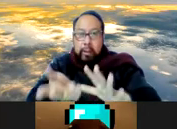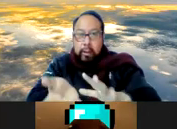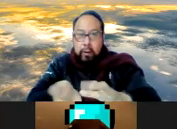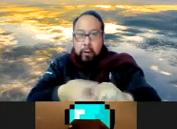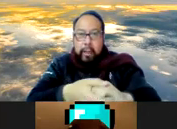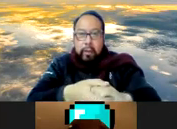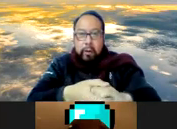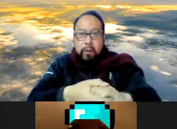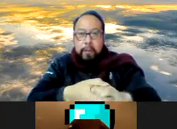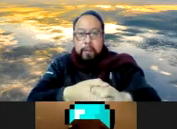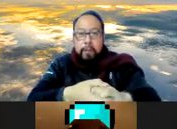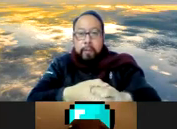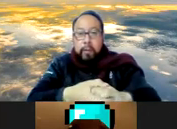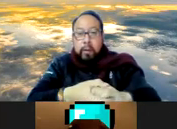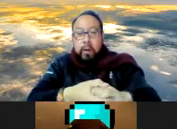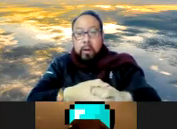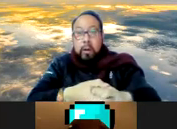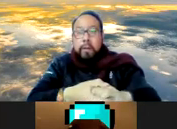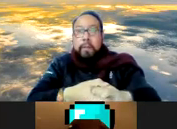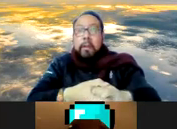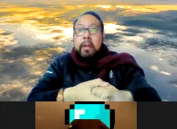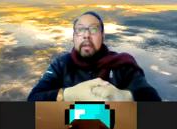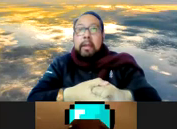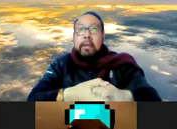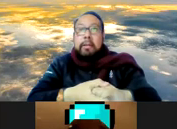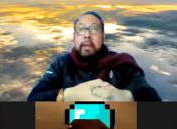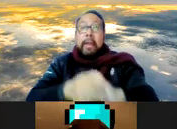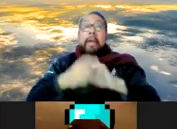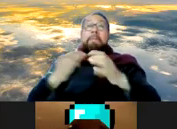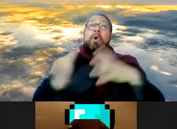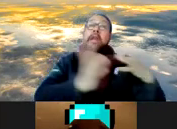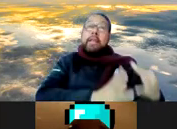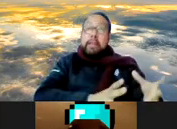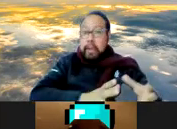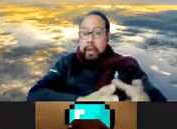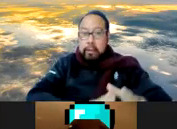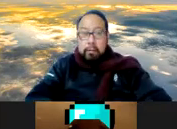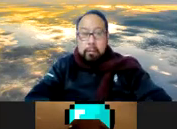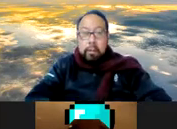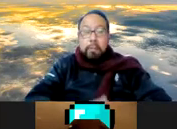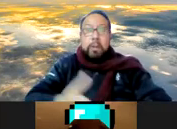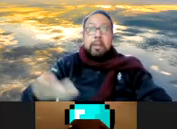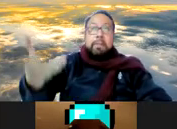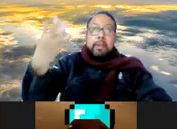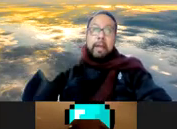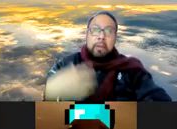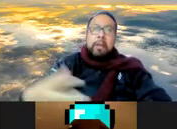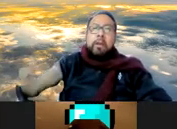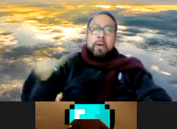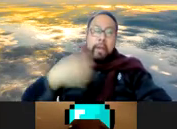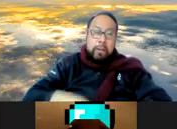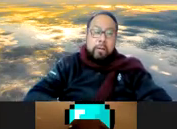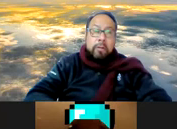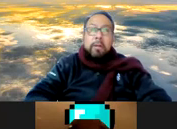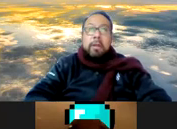que pueden ser de los colegios o en ponencias donde se pueden ser invitados